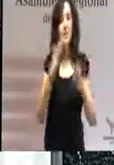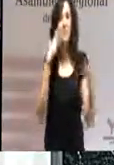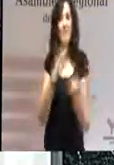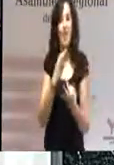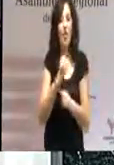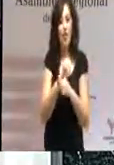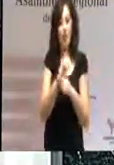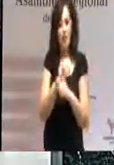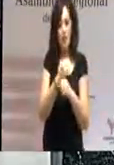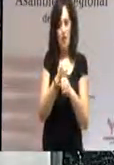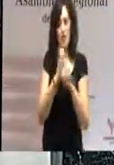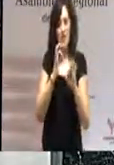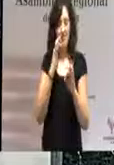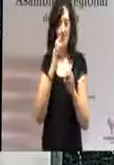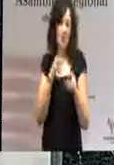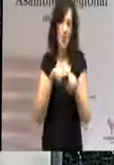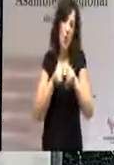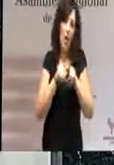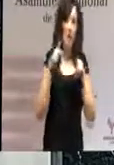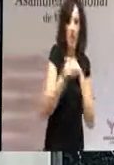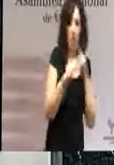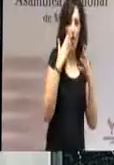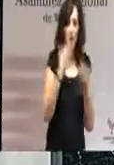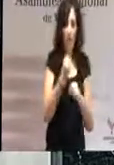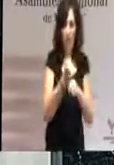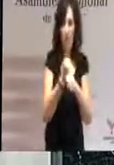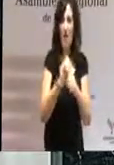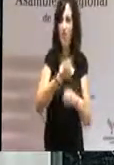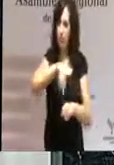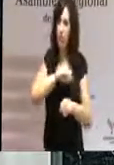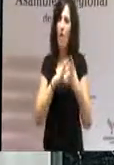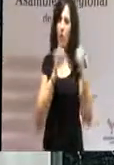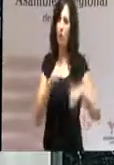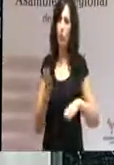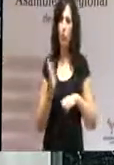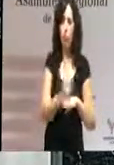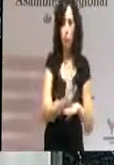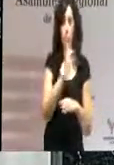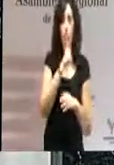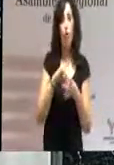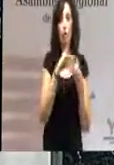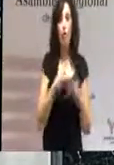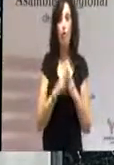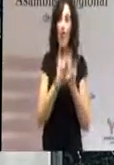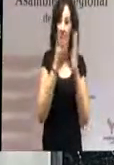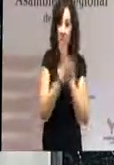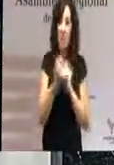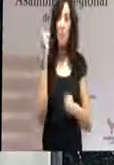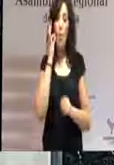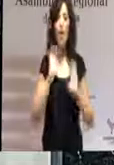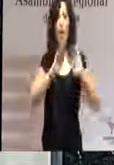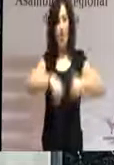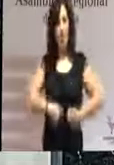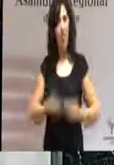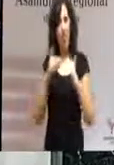laborales. No, no se logra la cohesión social abocando a las mujeres a volver a las